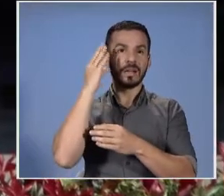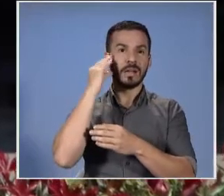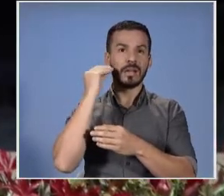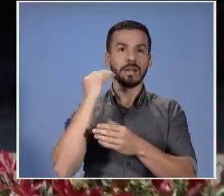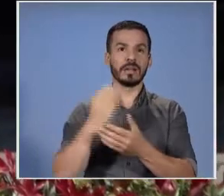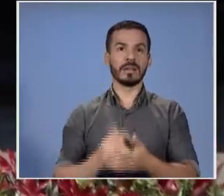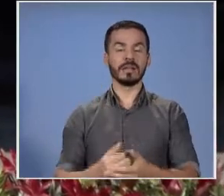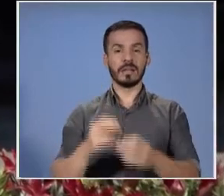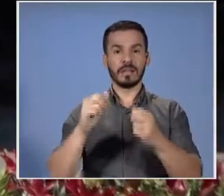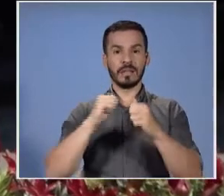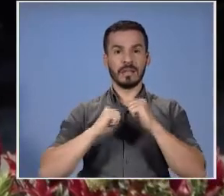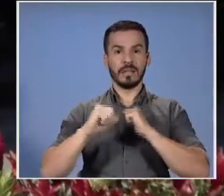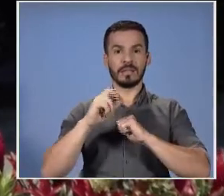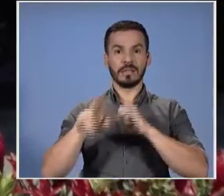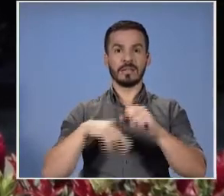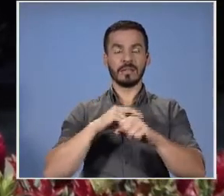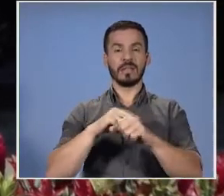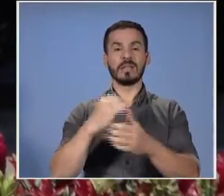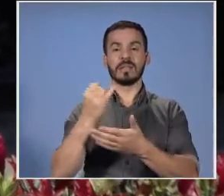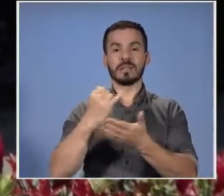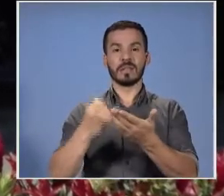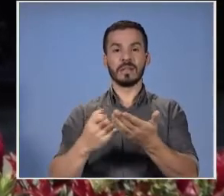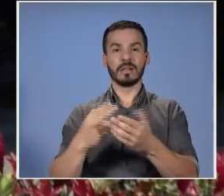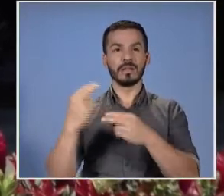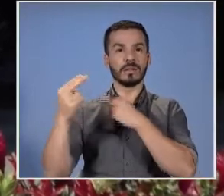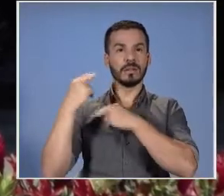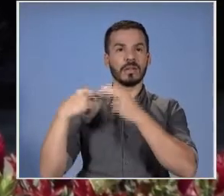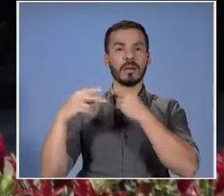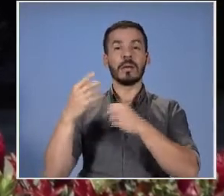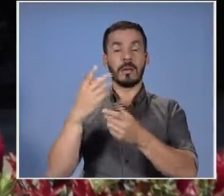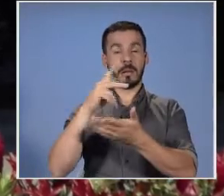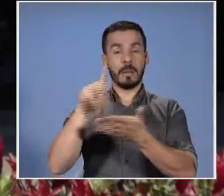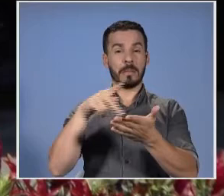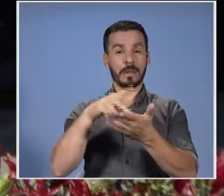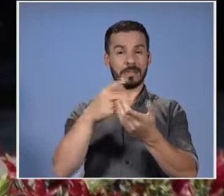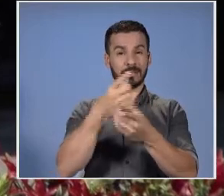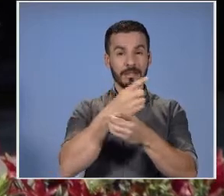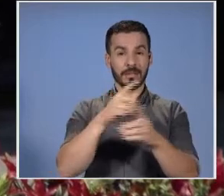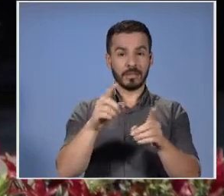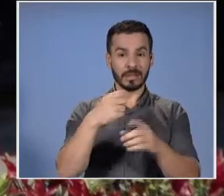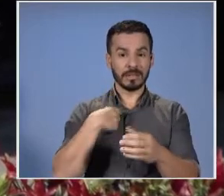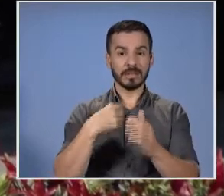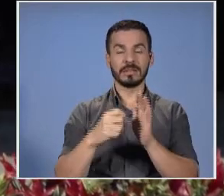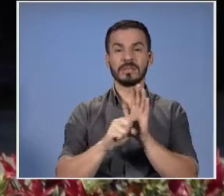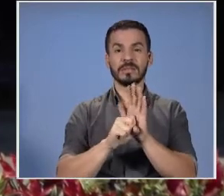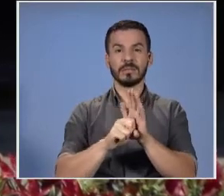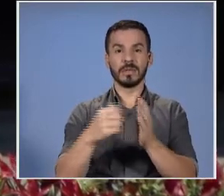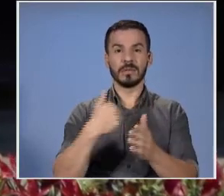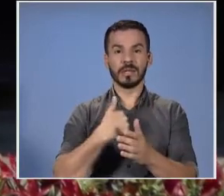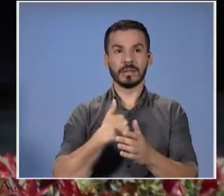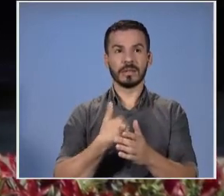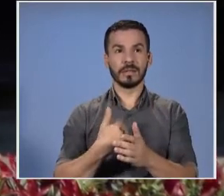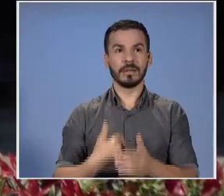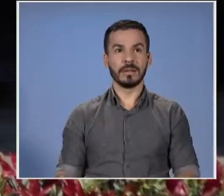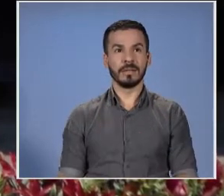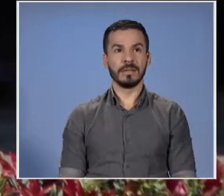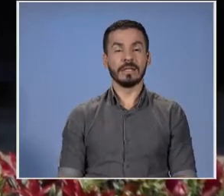en el Teatro Nacional, en Historia del Arte, pero la Plaza de la Democracia, ahora repasábamos el simbolismo que ello tiene.